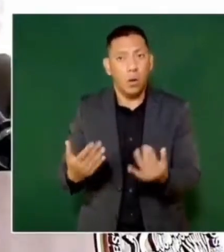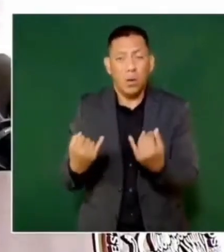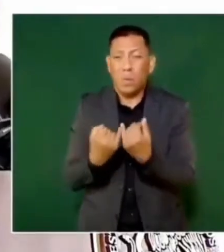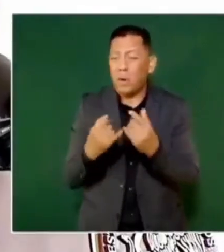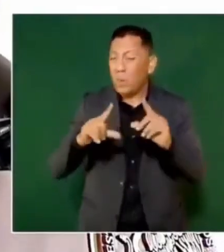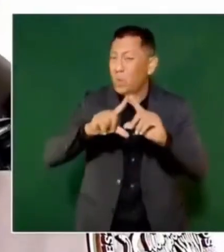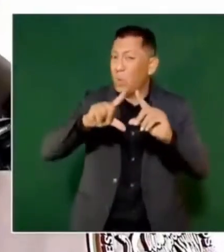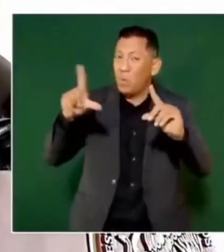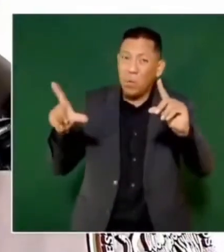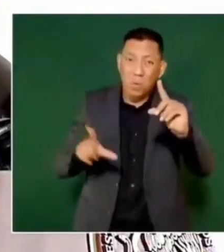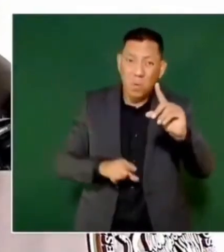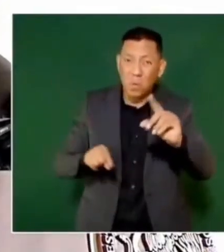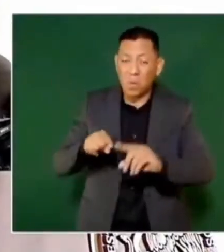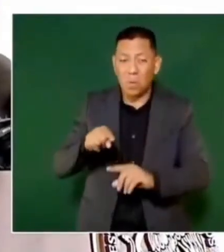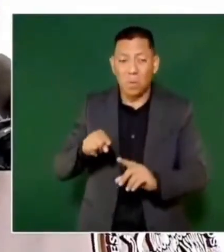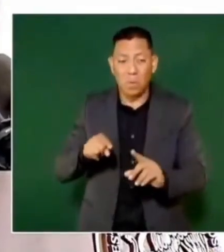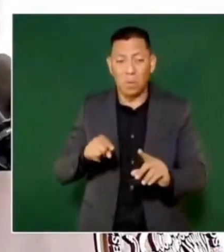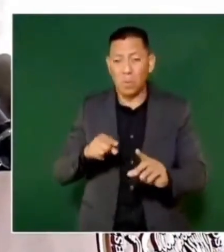nación incluso.